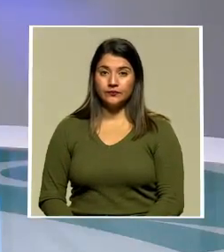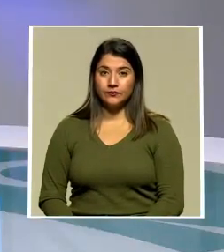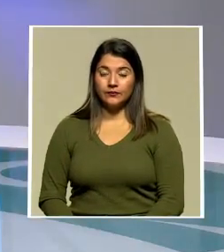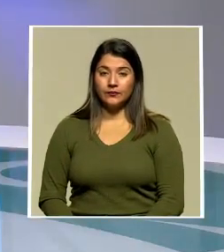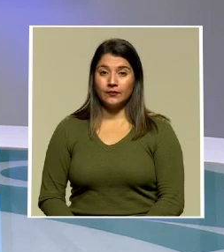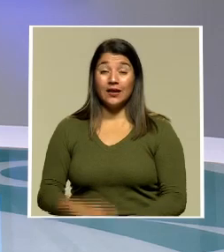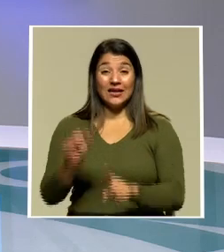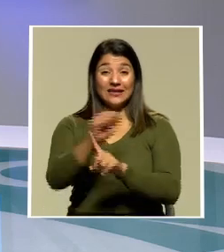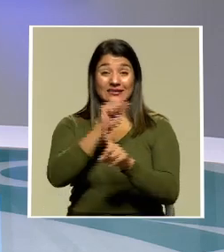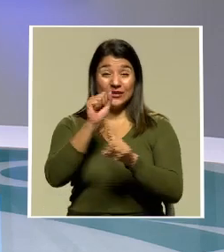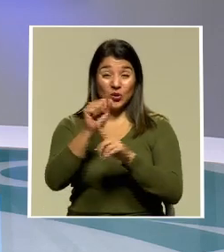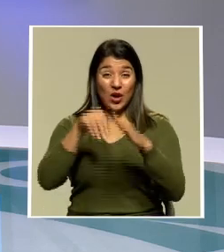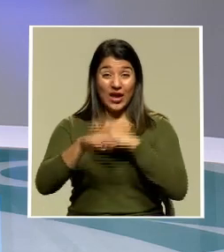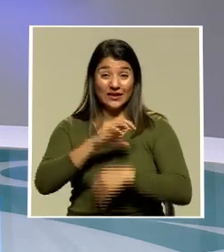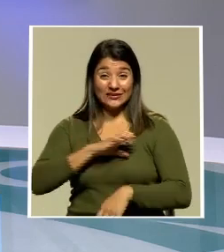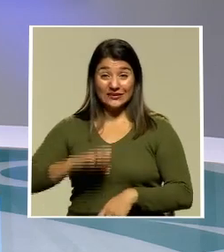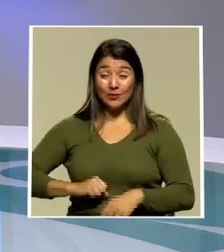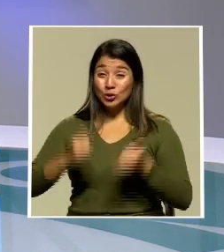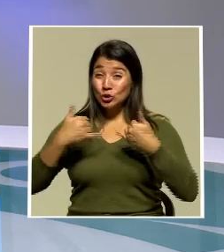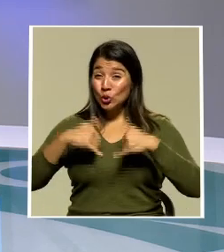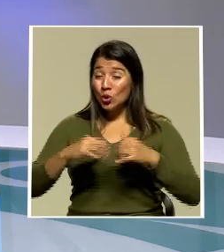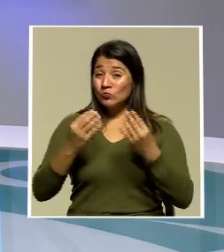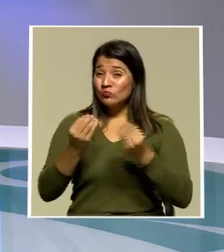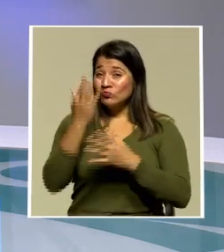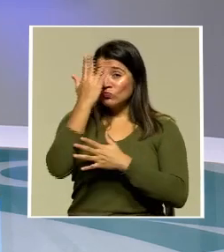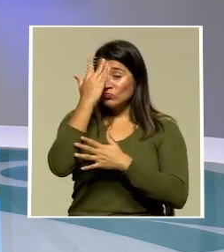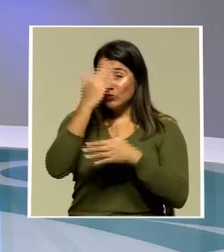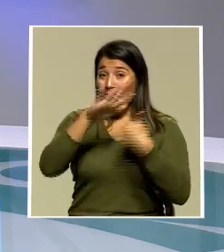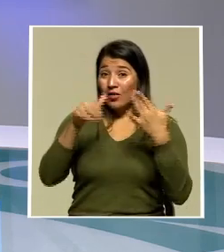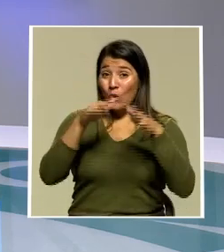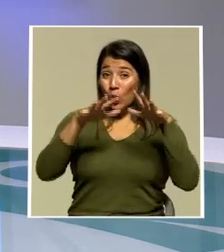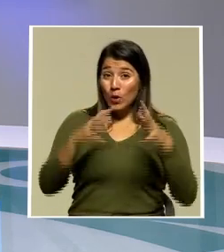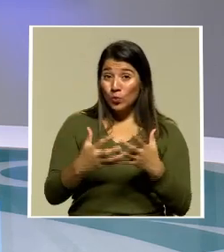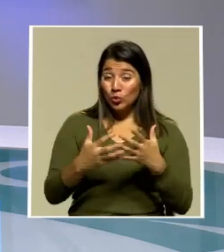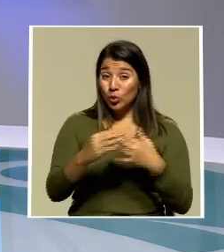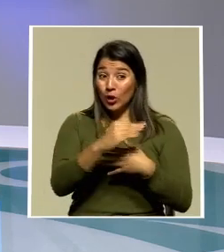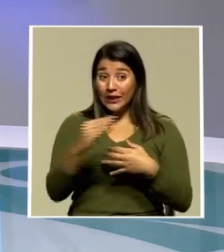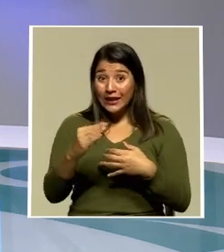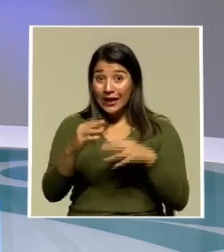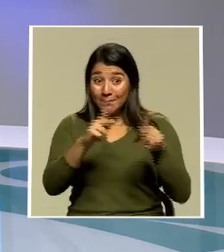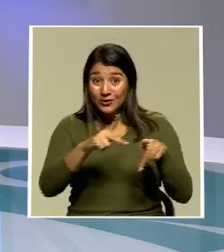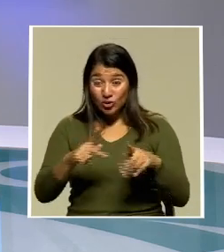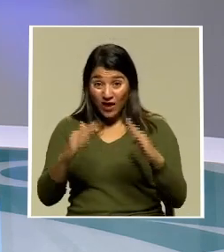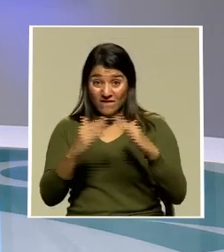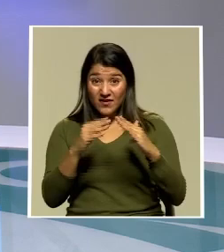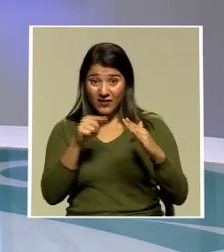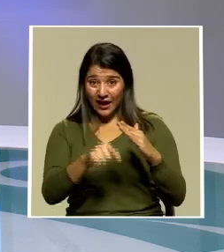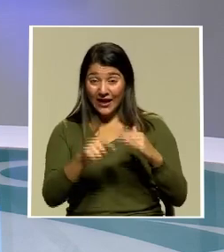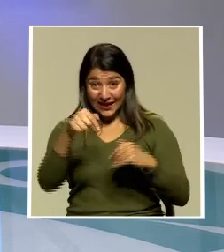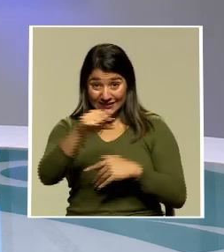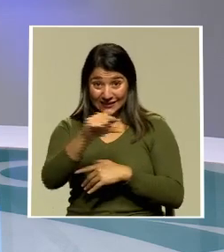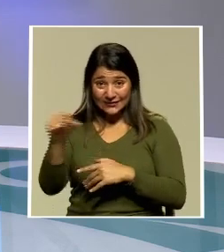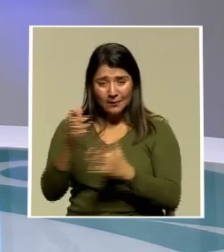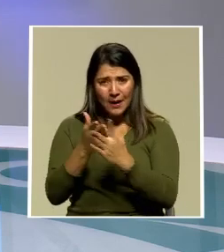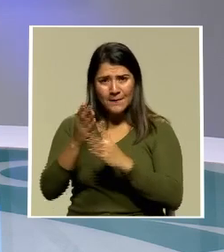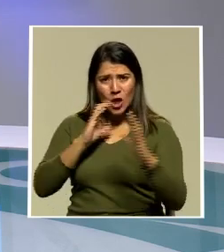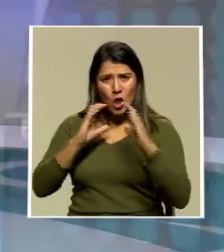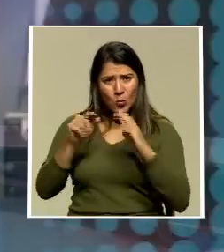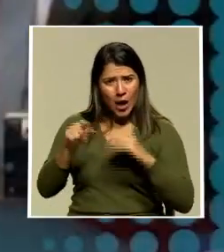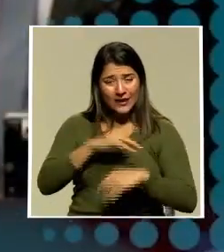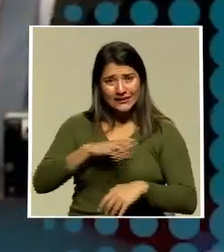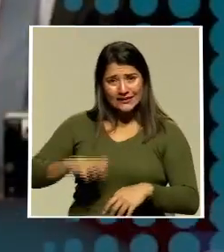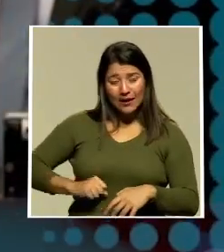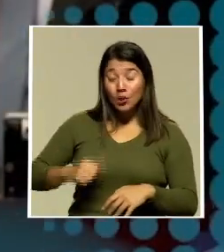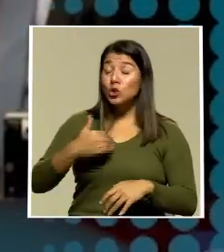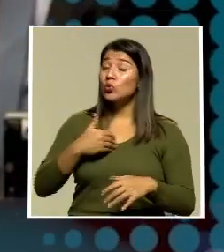La situación de El Salvador sigue preocupando al mundo y a sus mismos habitantes. Esta semana medios de comunicación de este país